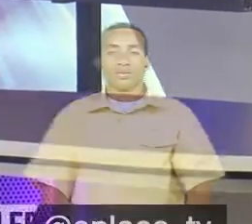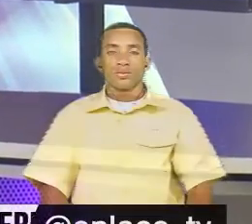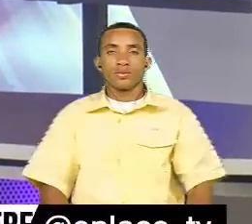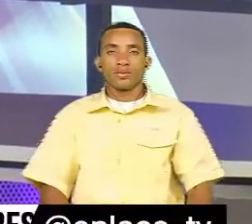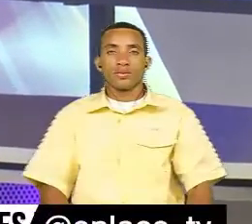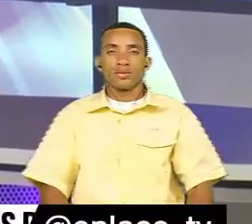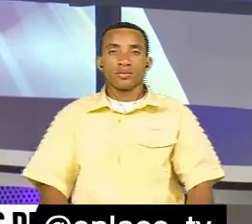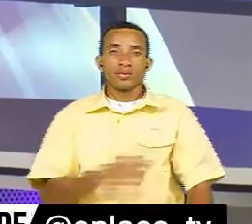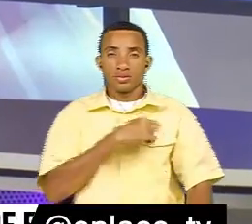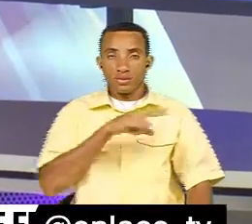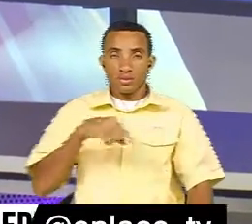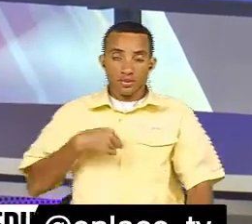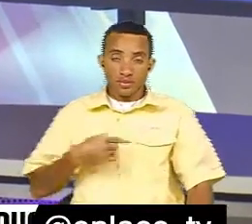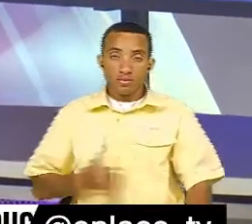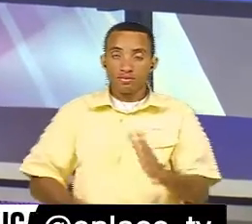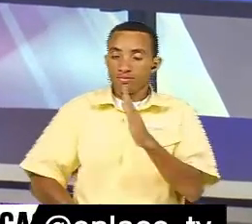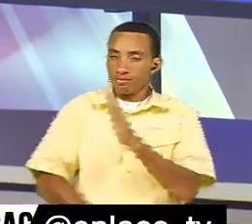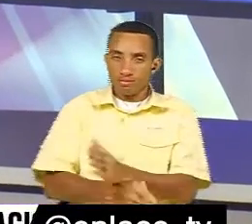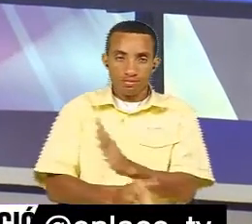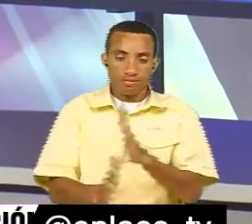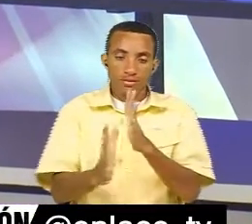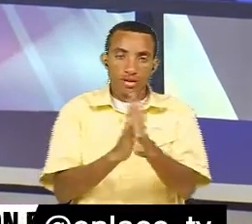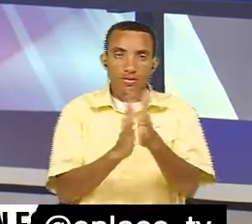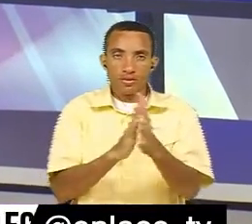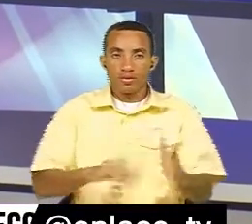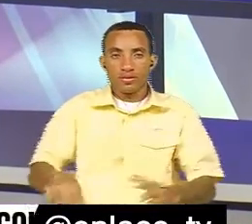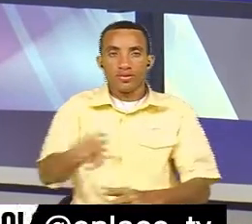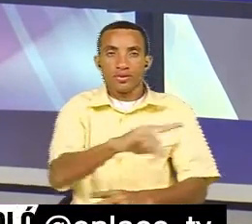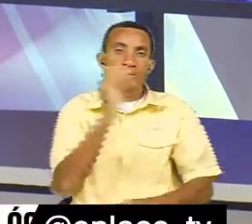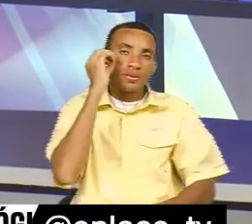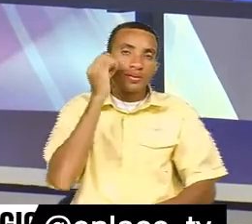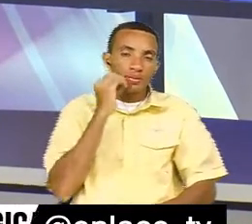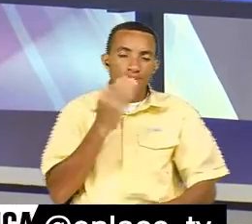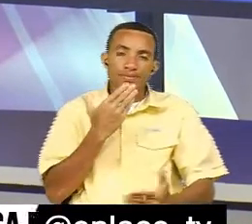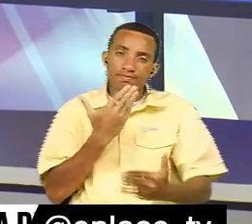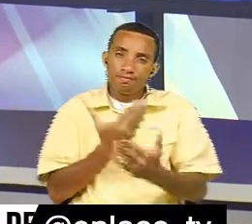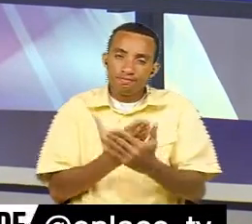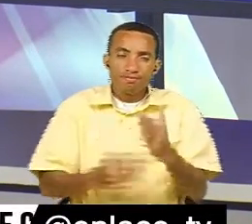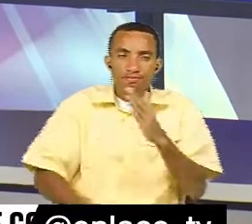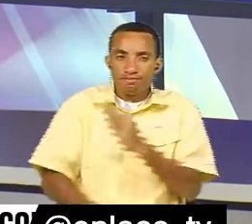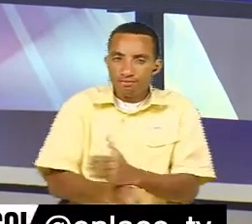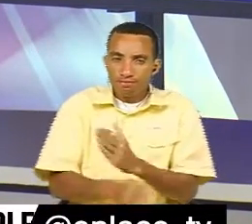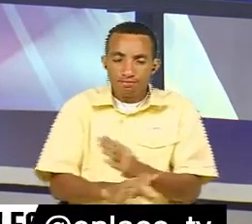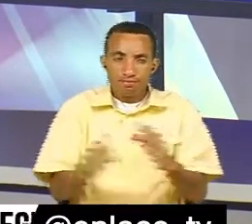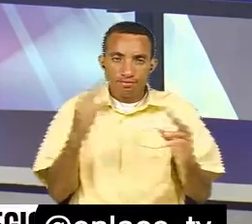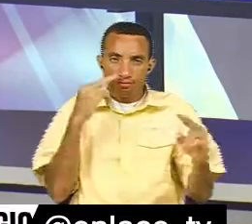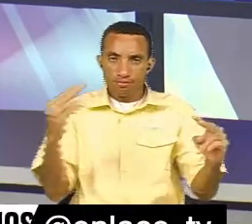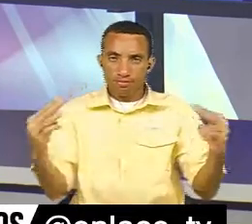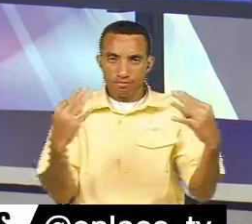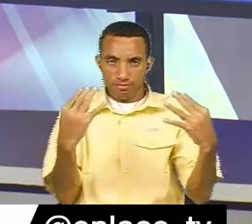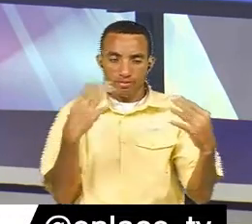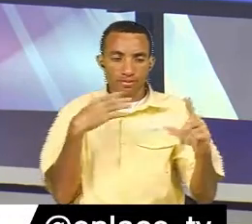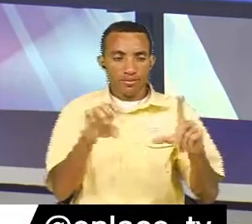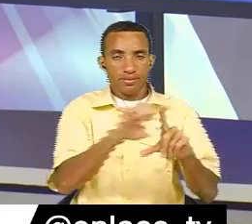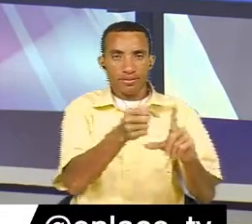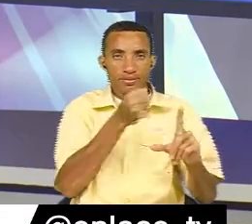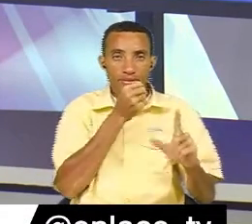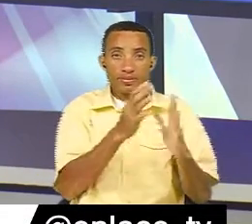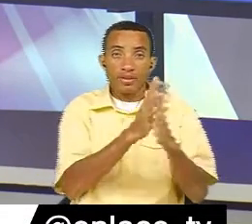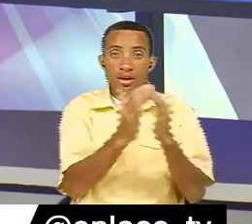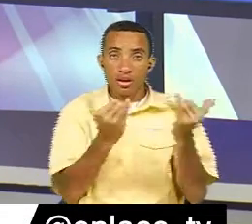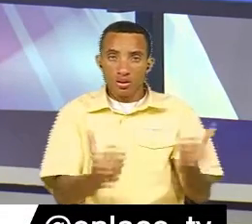Nosotros seguimos llevando información hasta sus hogares. Gracias por continuar con Enlace Noticias. La información que a continuación vamos